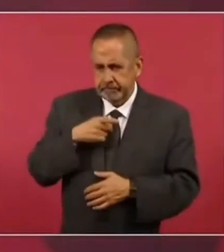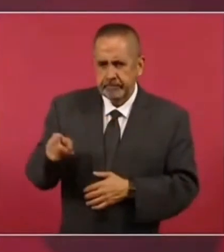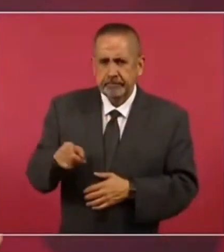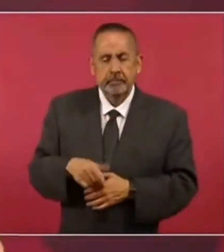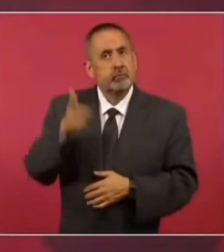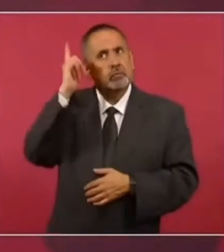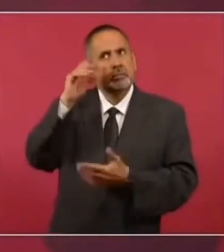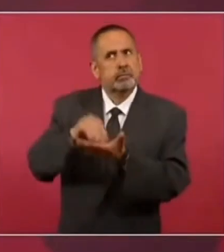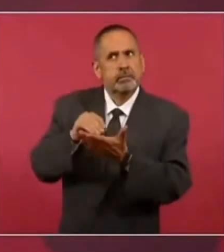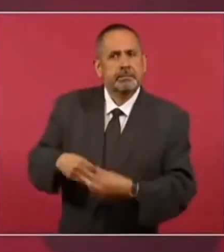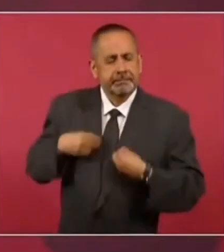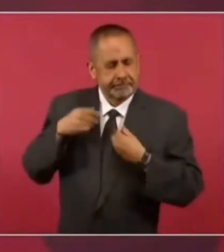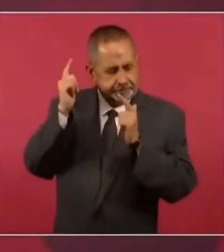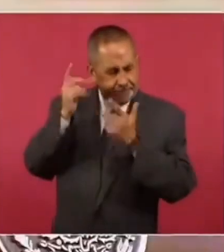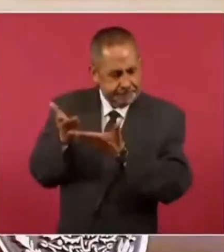ojalá y viva todavía,